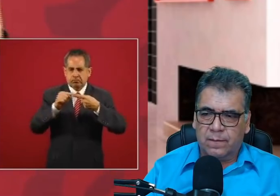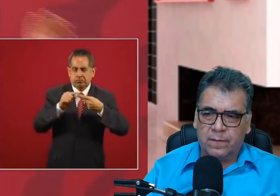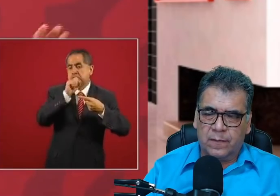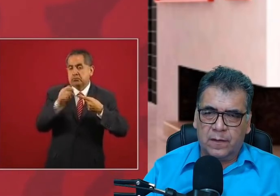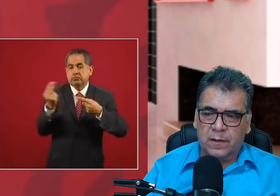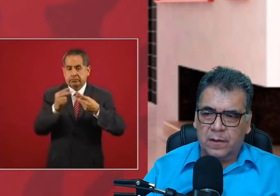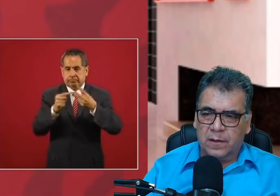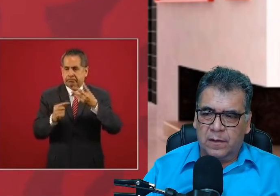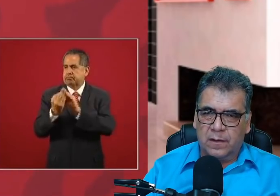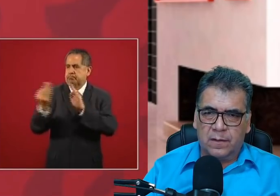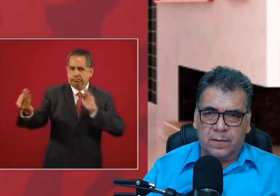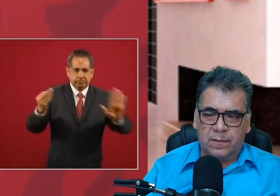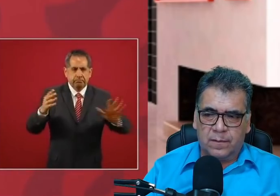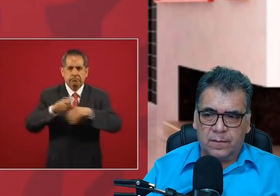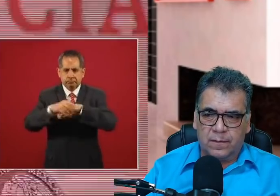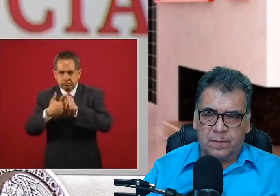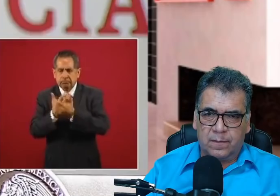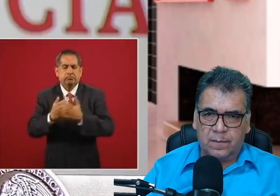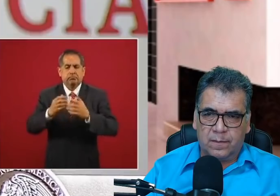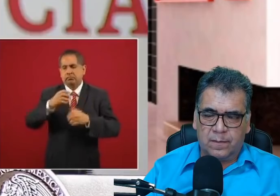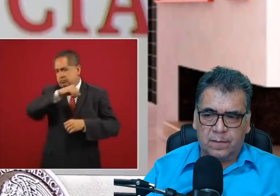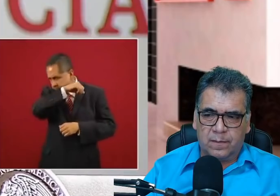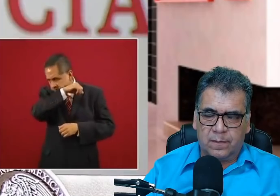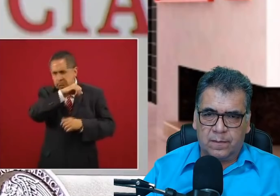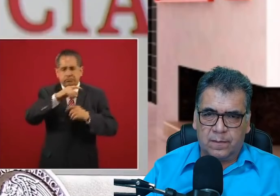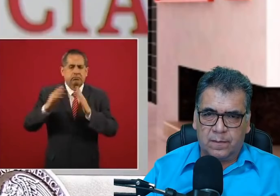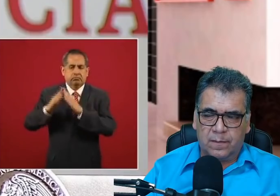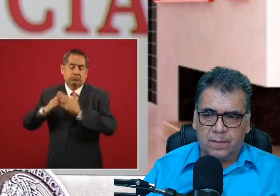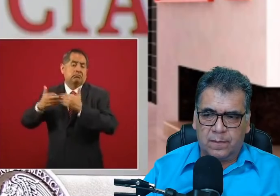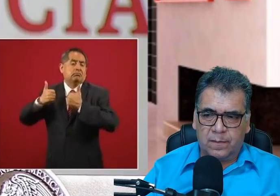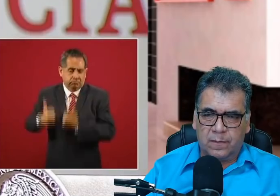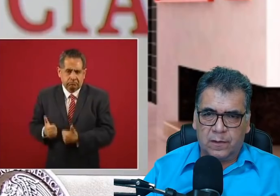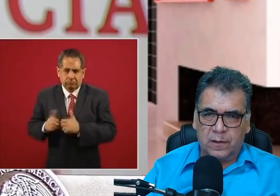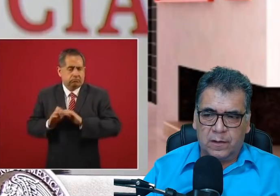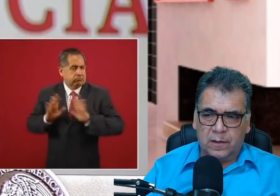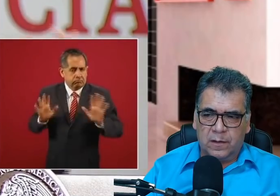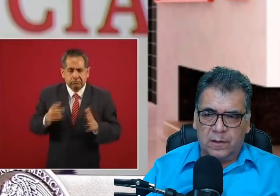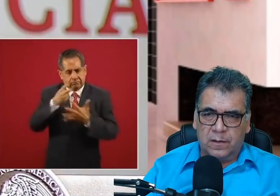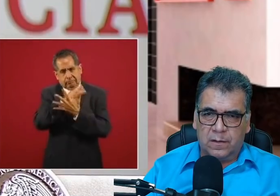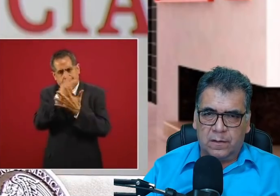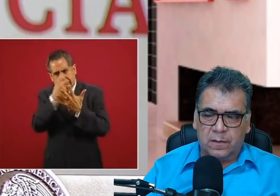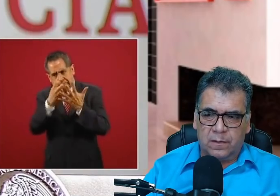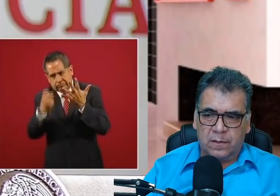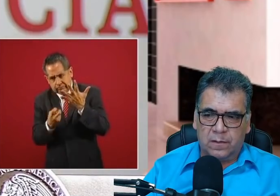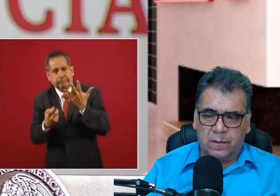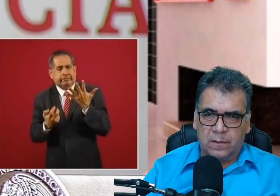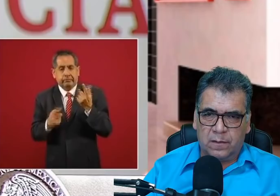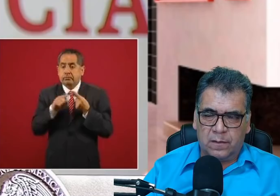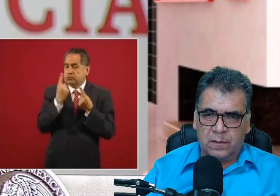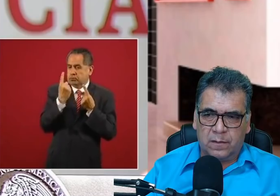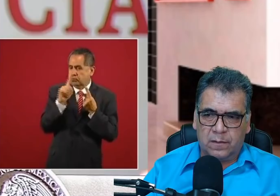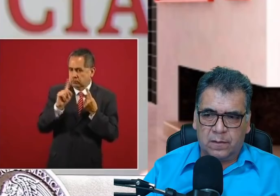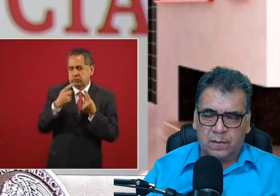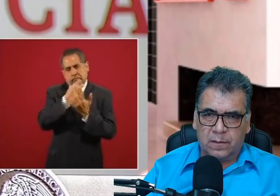demás: sana distancia, lavado de manos, protección del estornudo, quedarse en casa si se tienen síntomas y acudir prontamente a